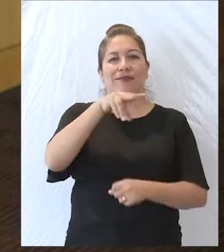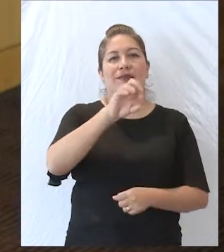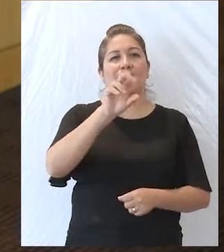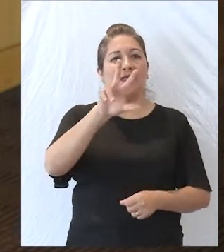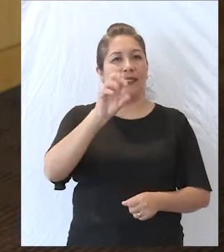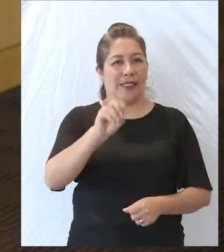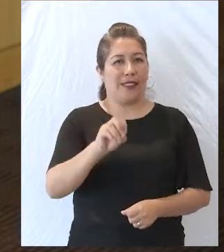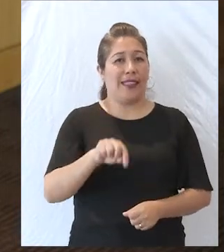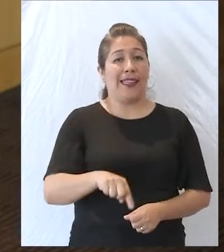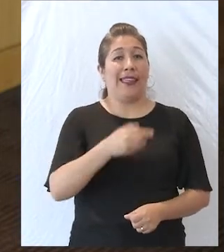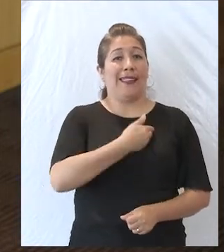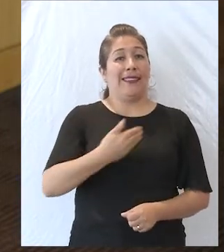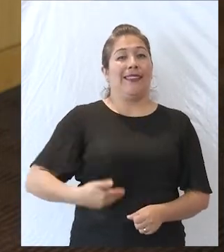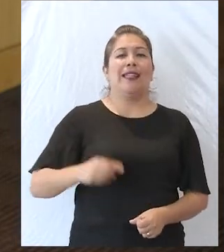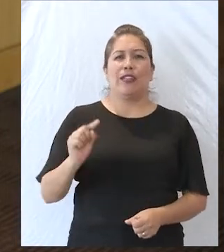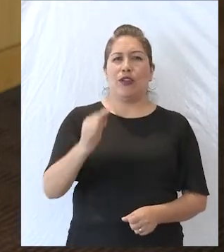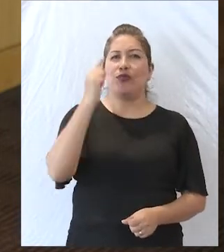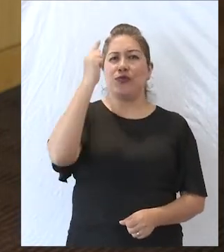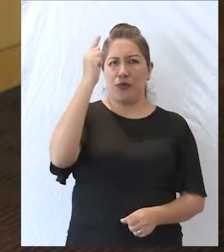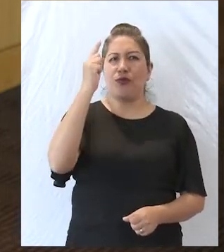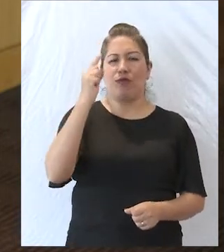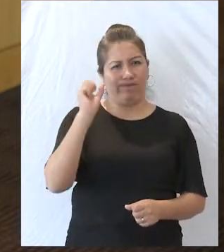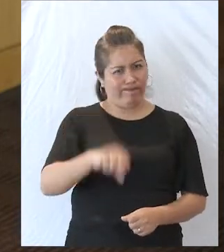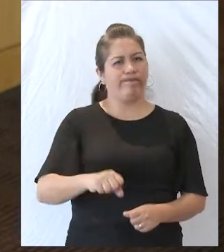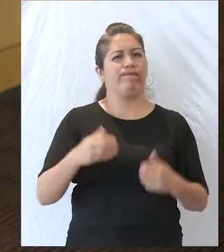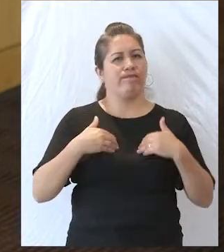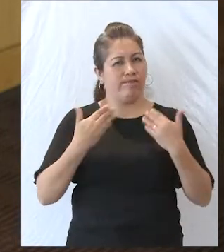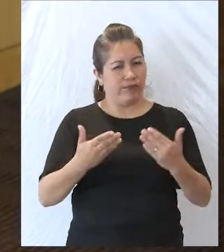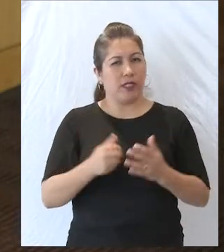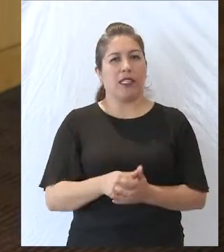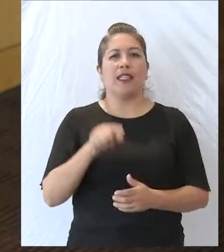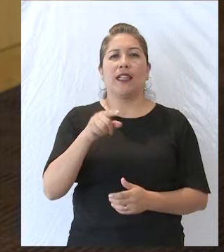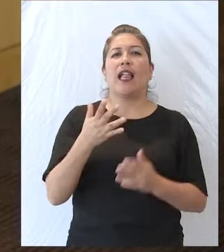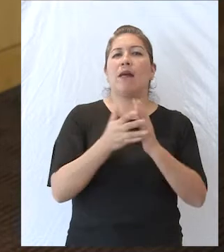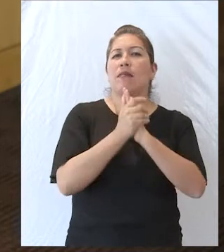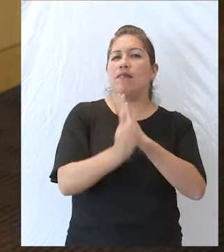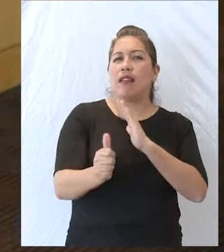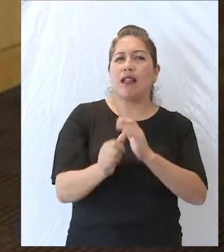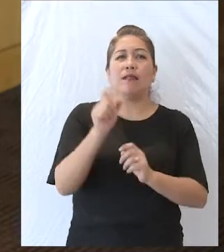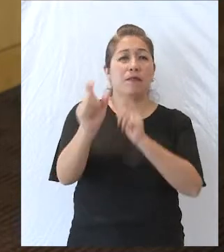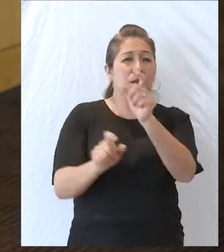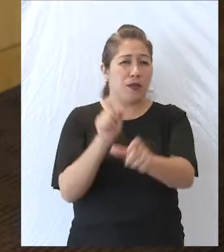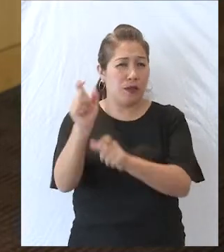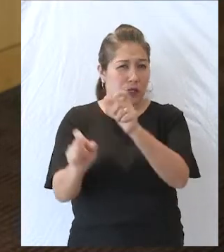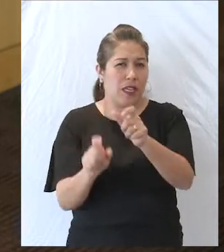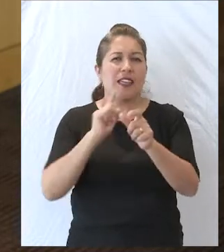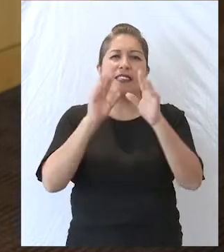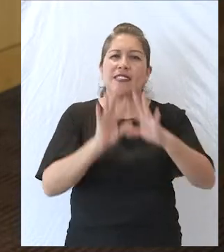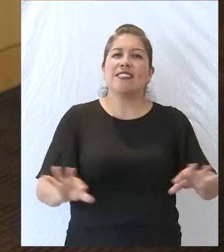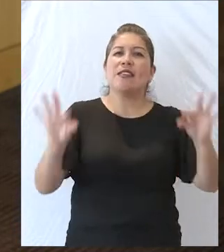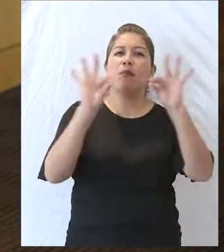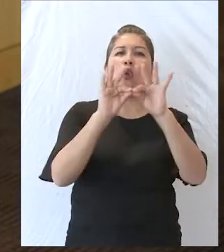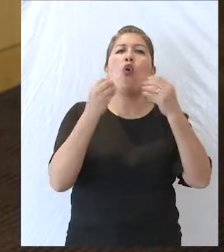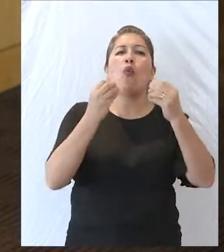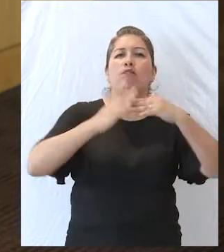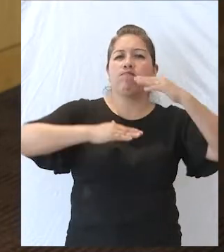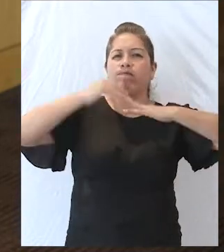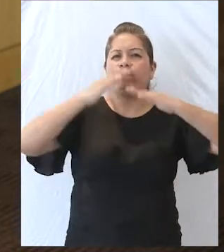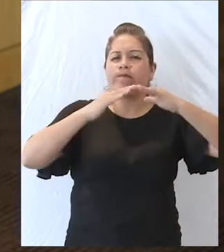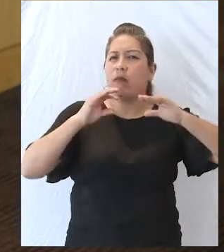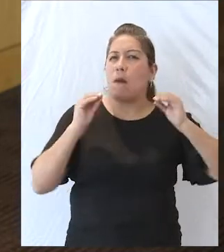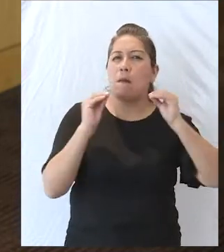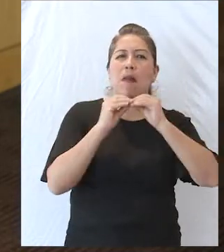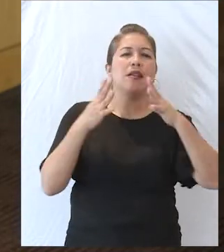En este trabajo, el Estado no es el único que le hace frente, pues la participación de la sociedad civil es muy importante en la construcción de